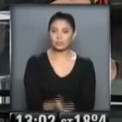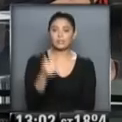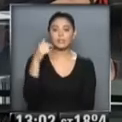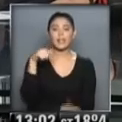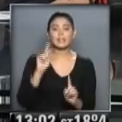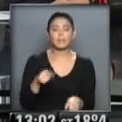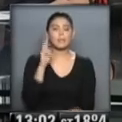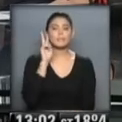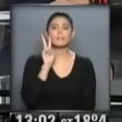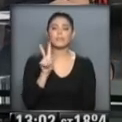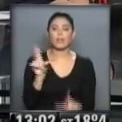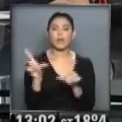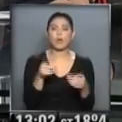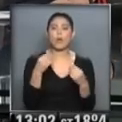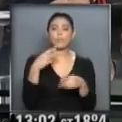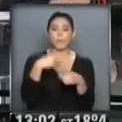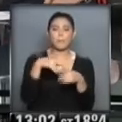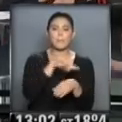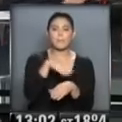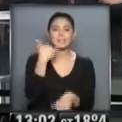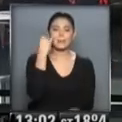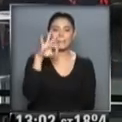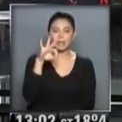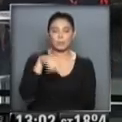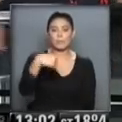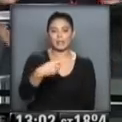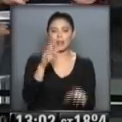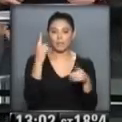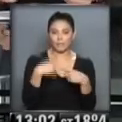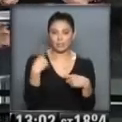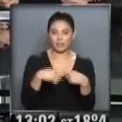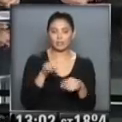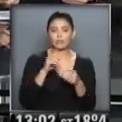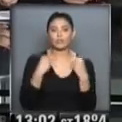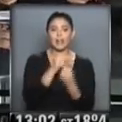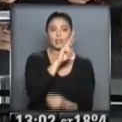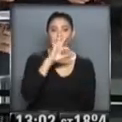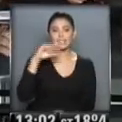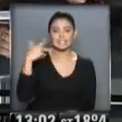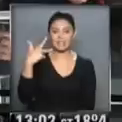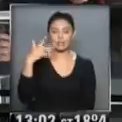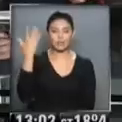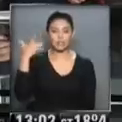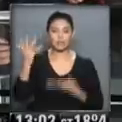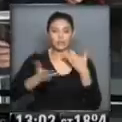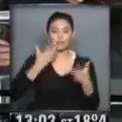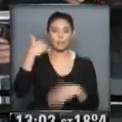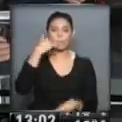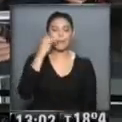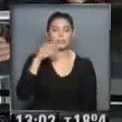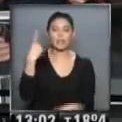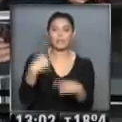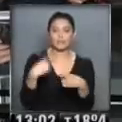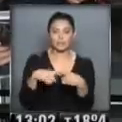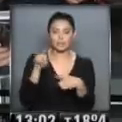Vamos a ver también cómo se está preparando todo en Plaza de Mayo para el festejo de mañana. Los 203 años de la Revolución de Mayo y una fiesta que se